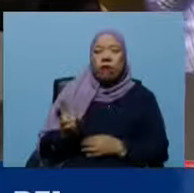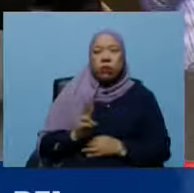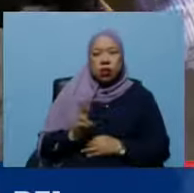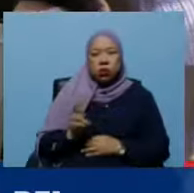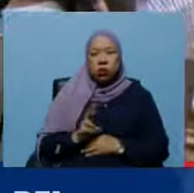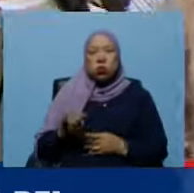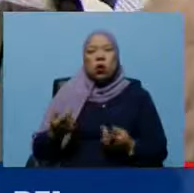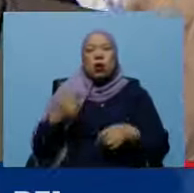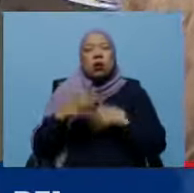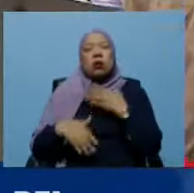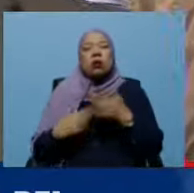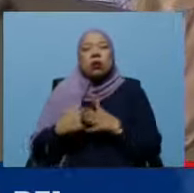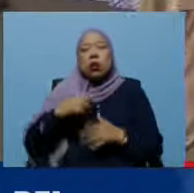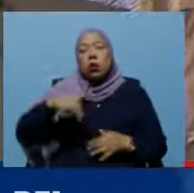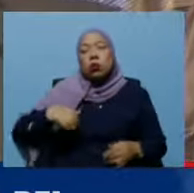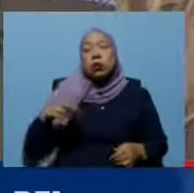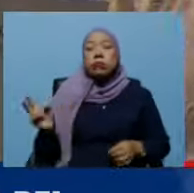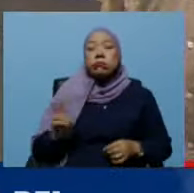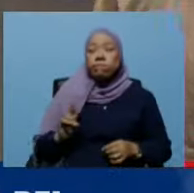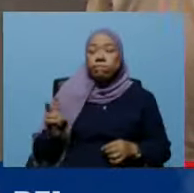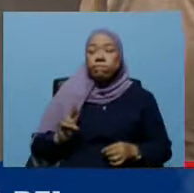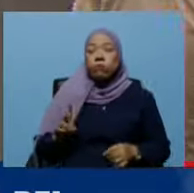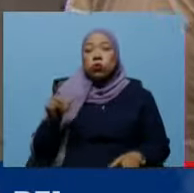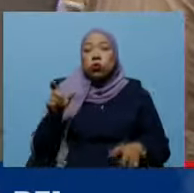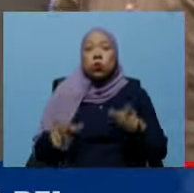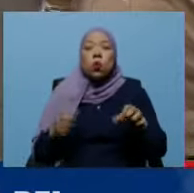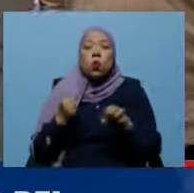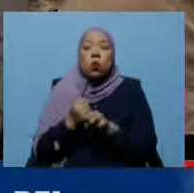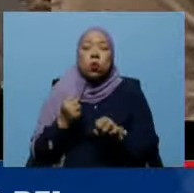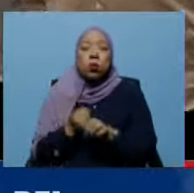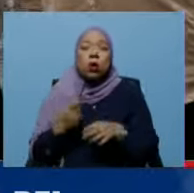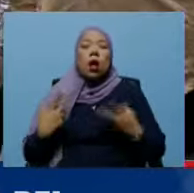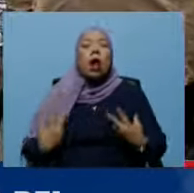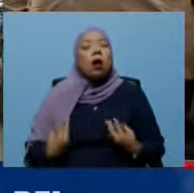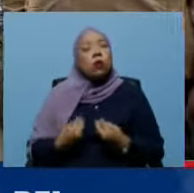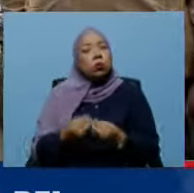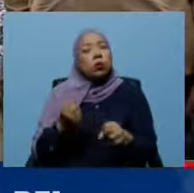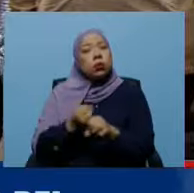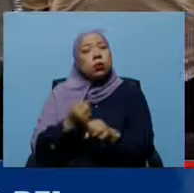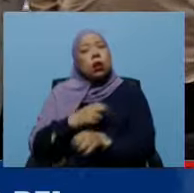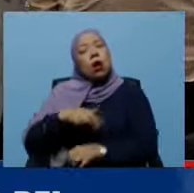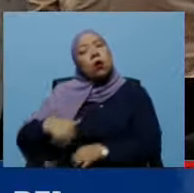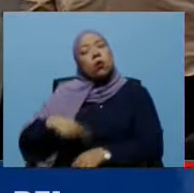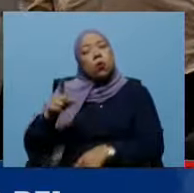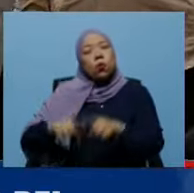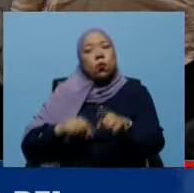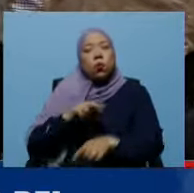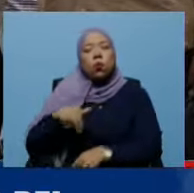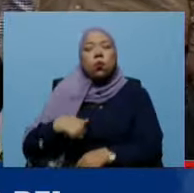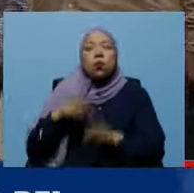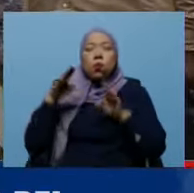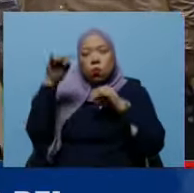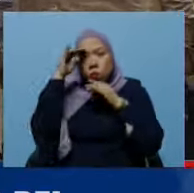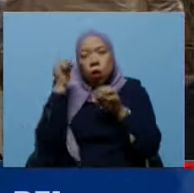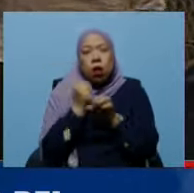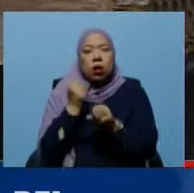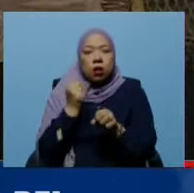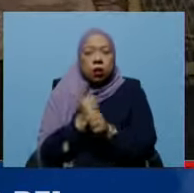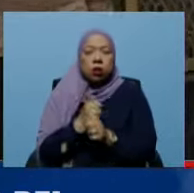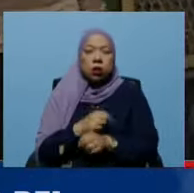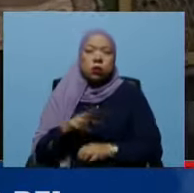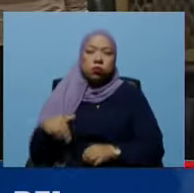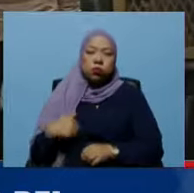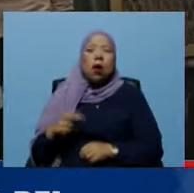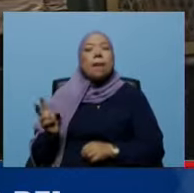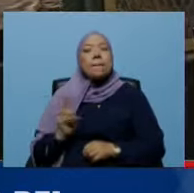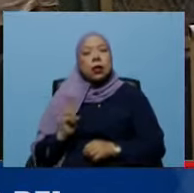sido derrotados en nuestro país, y han sido derrotados justamente porque no atiende el espíritu de